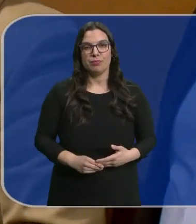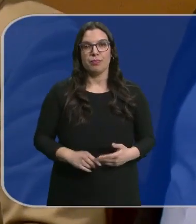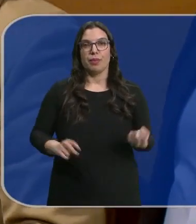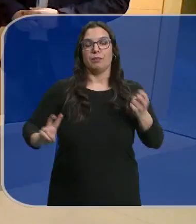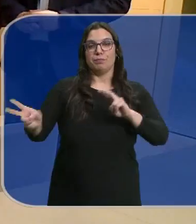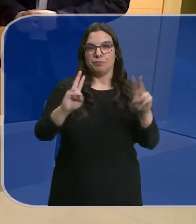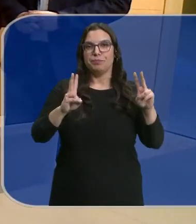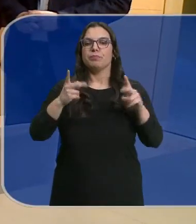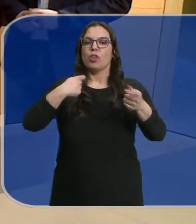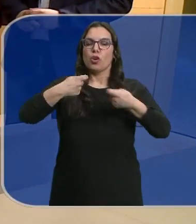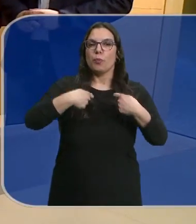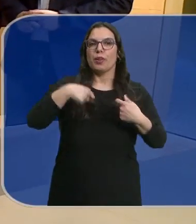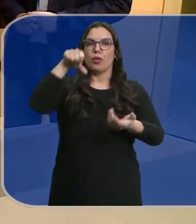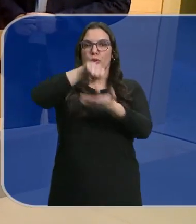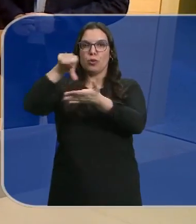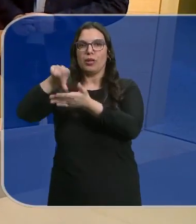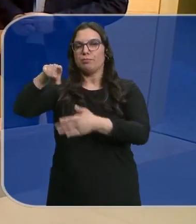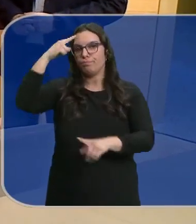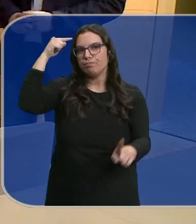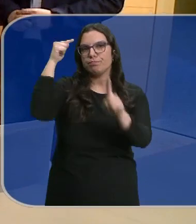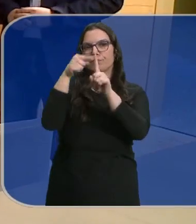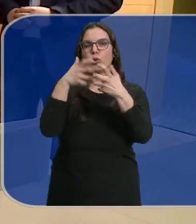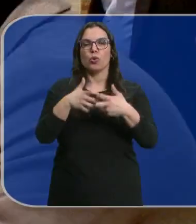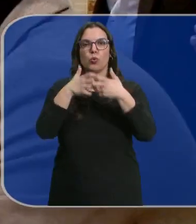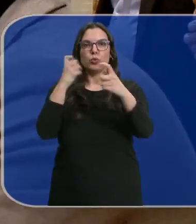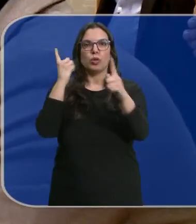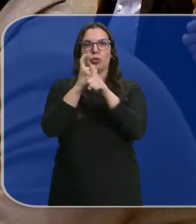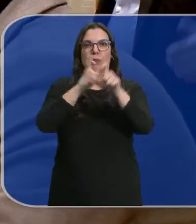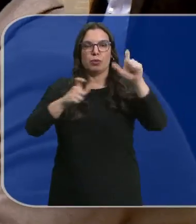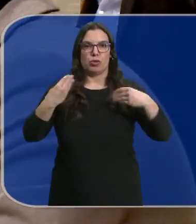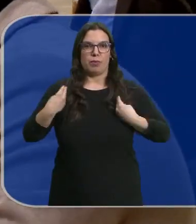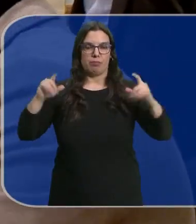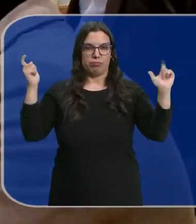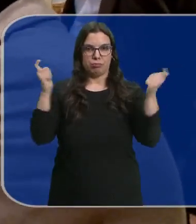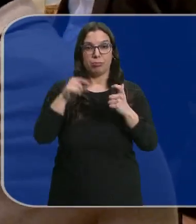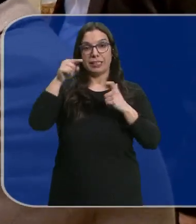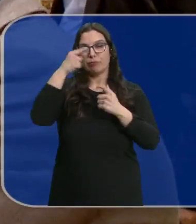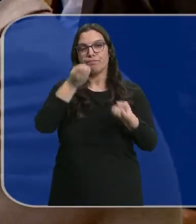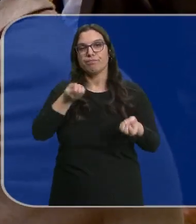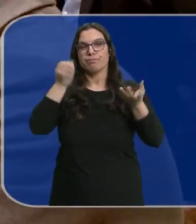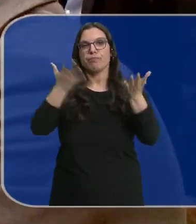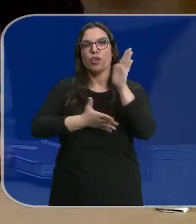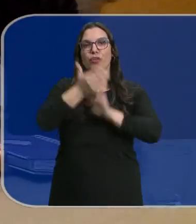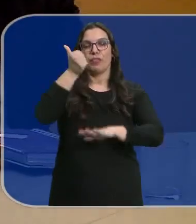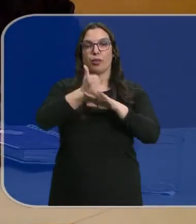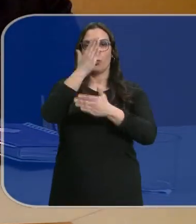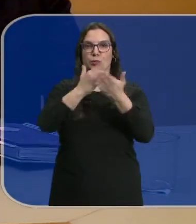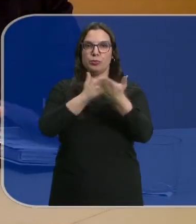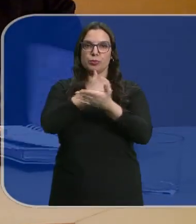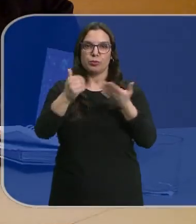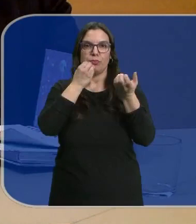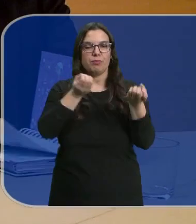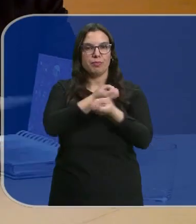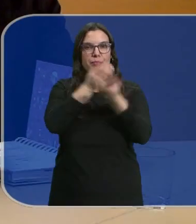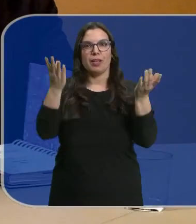Revitalizar y proteger el comercio local como eje central en la lucha contra la despoblación. Ese es el mensaje que la Confederación Autonómica